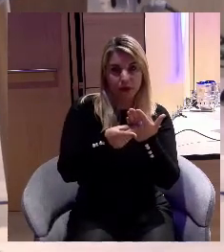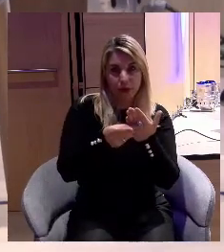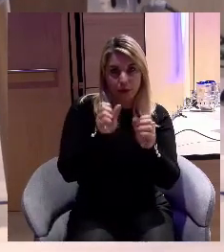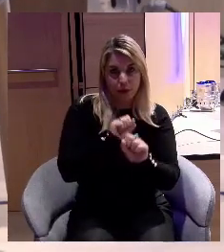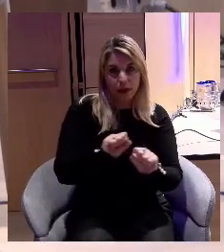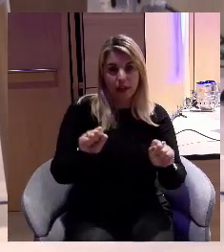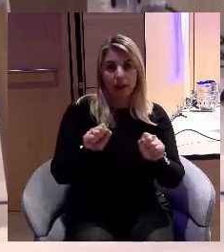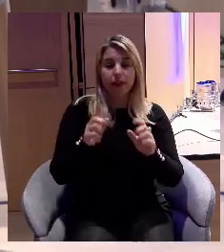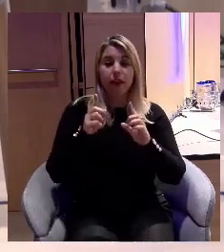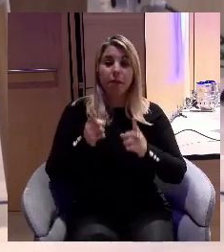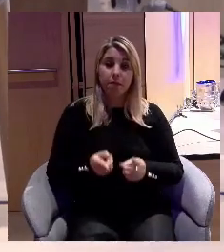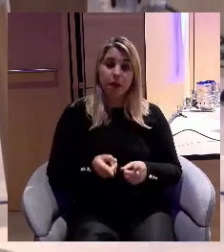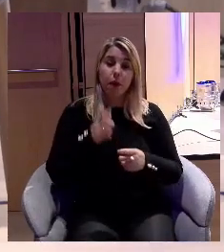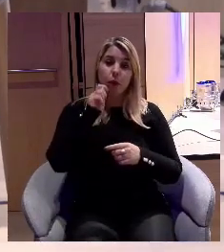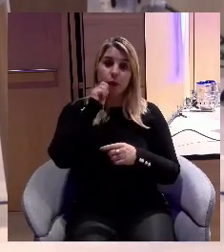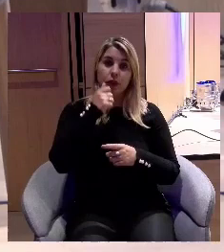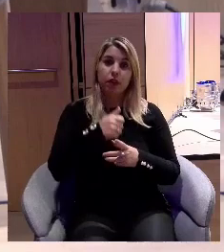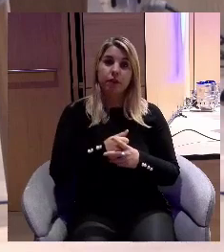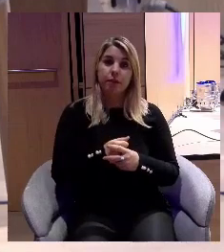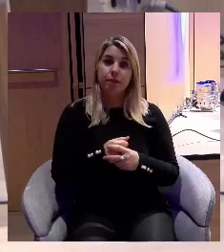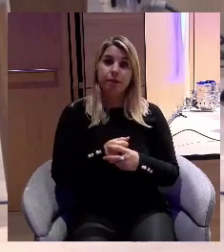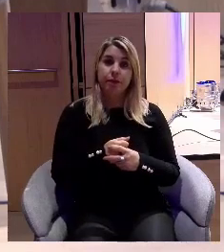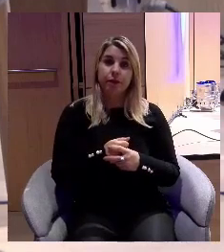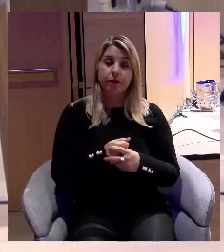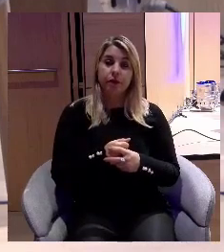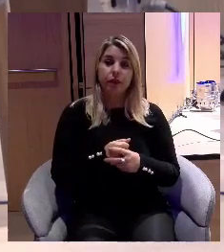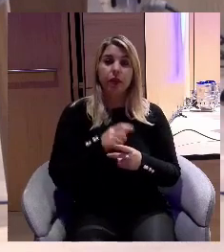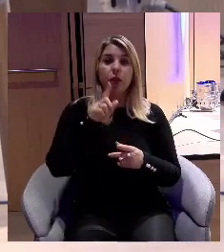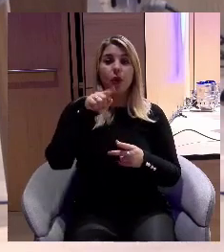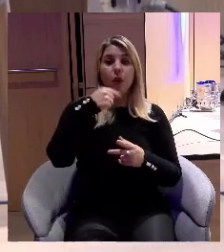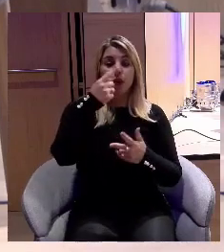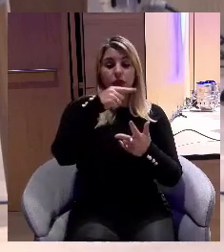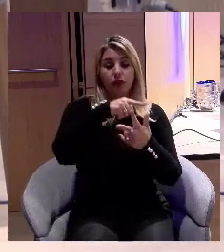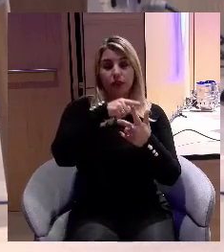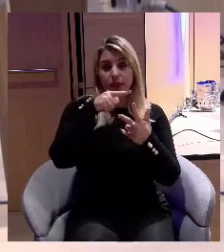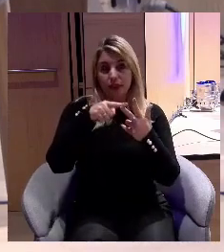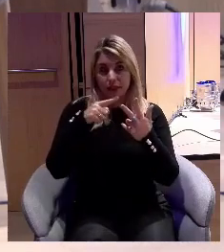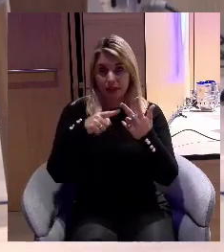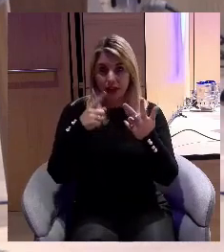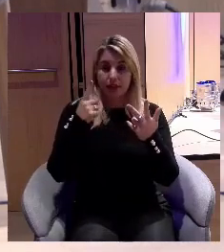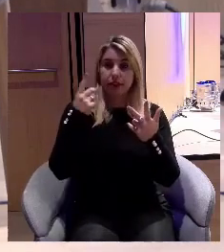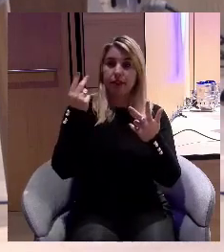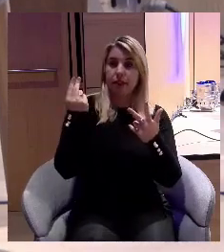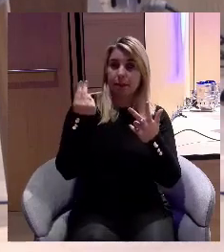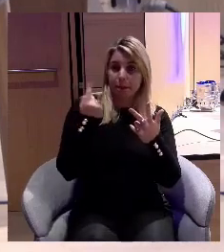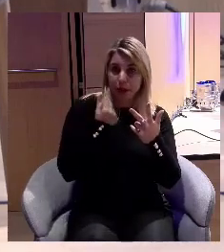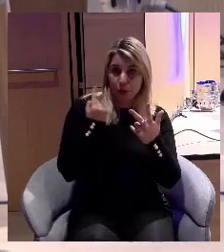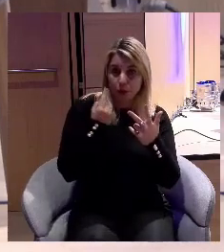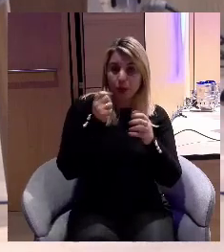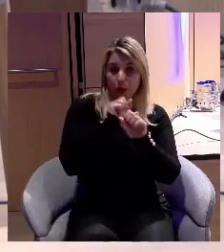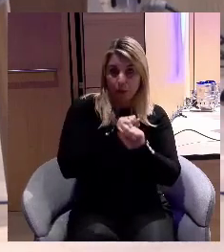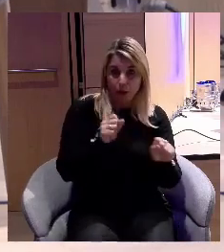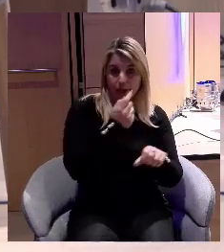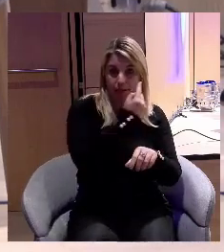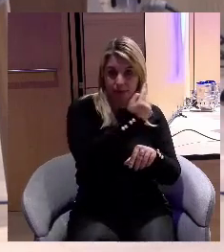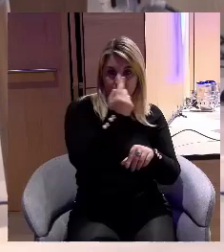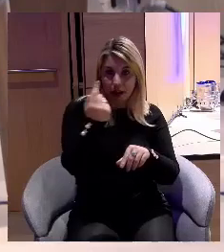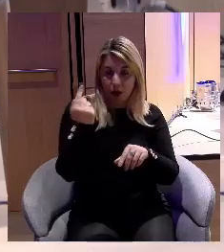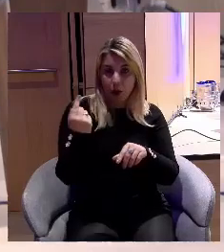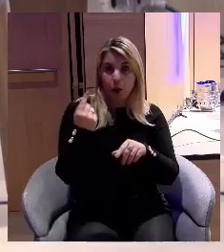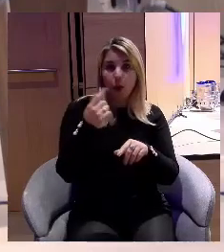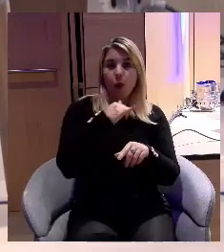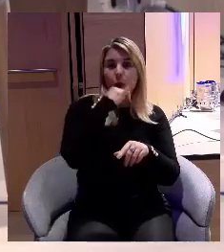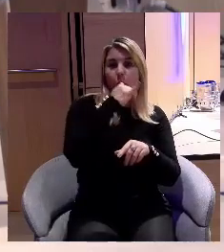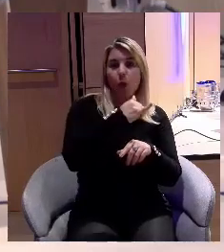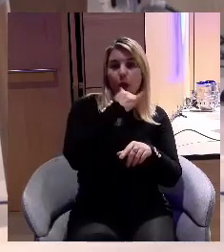Y también me gustaría darles otros 3 minutos a cada quien para que nos